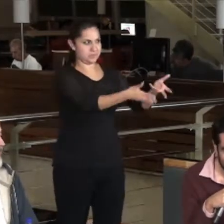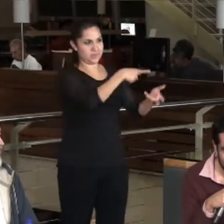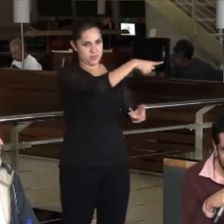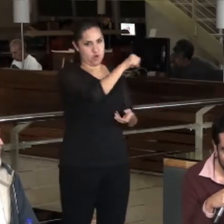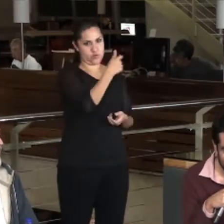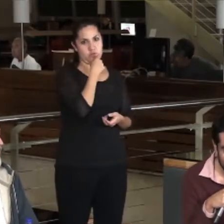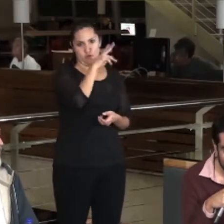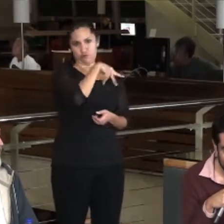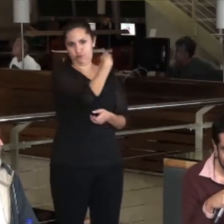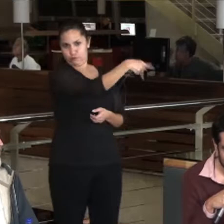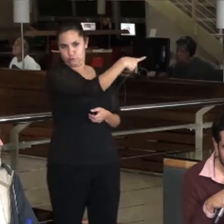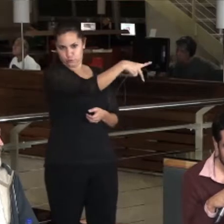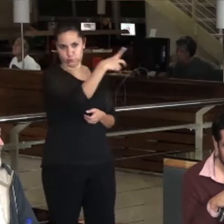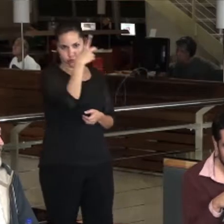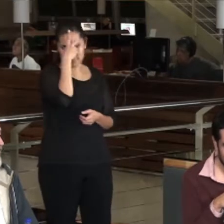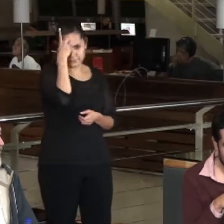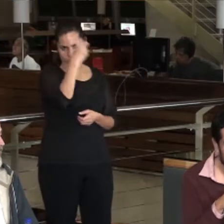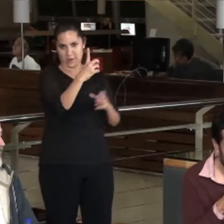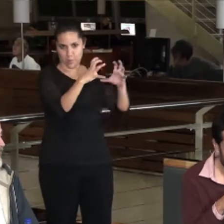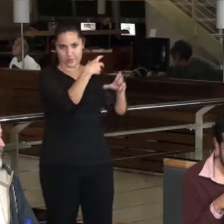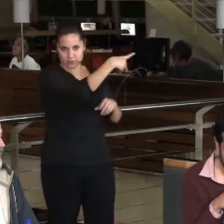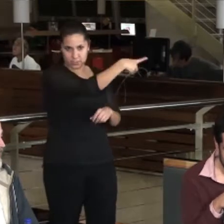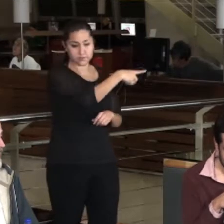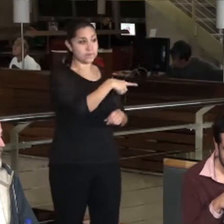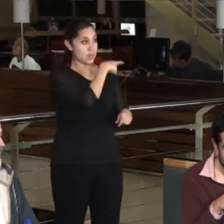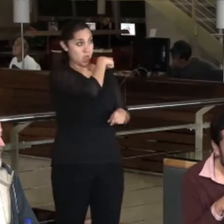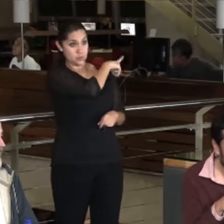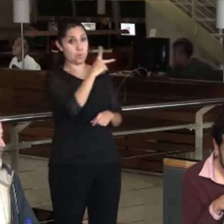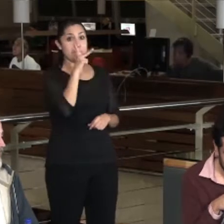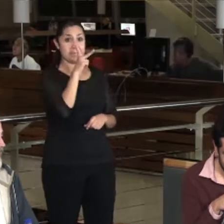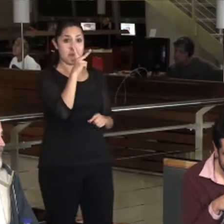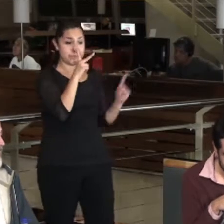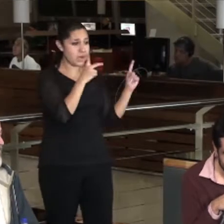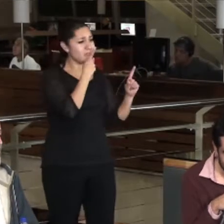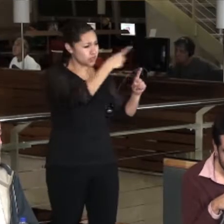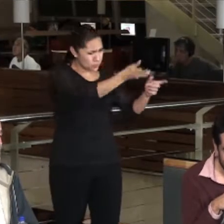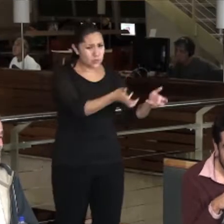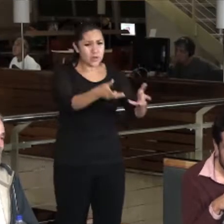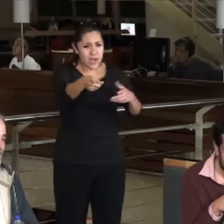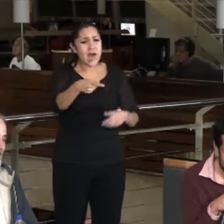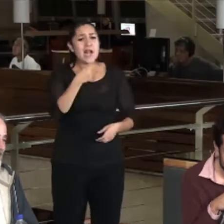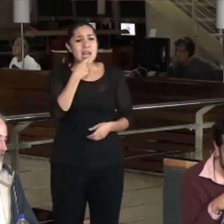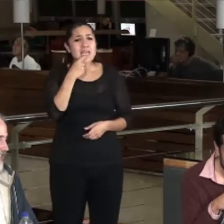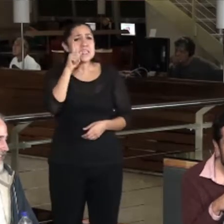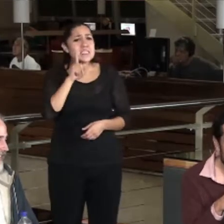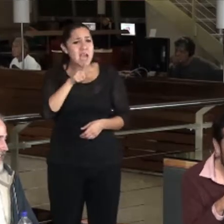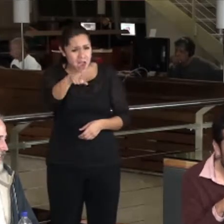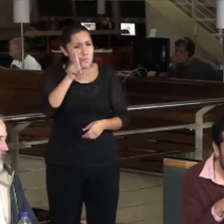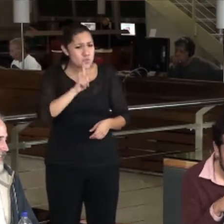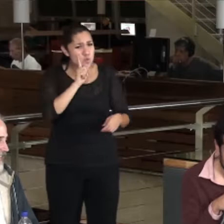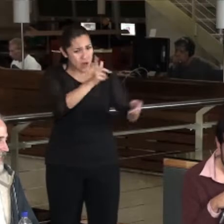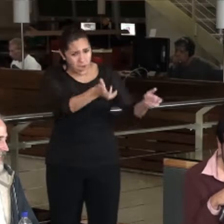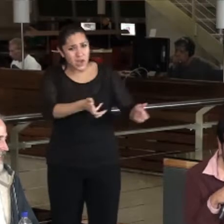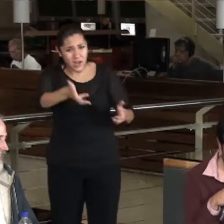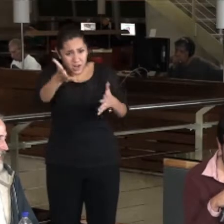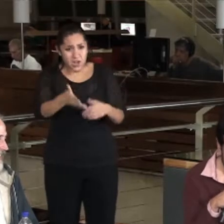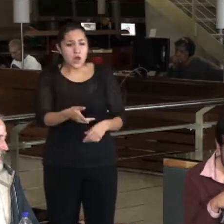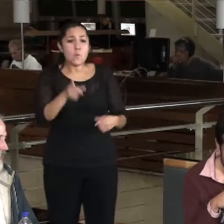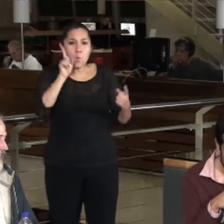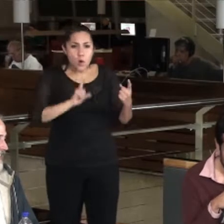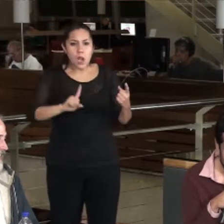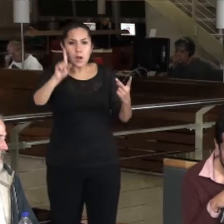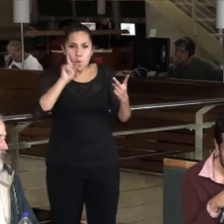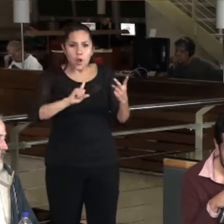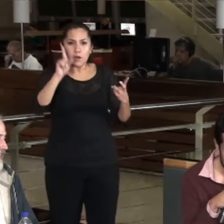tirarle la pelota a la niña una vez dos tres veces a la cuarta vez le dije es un niño